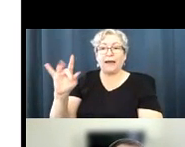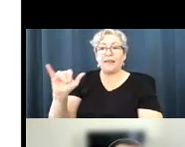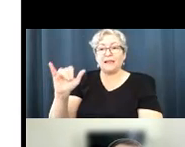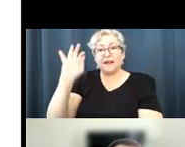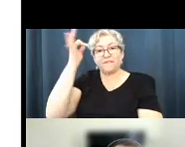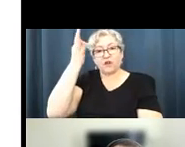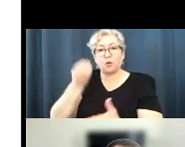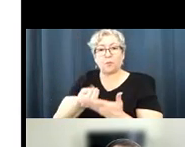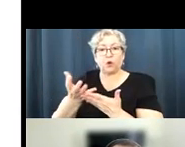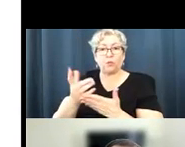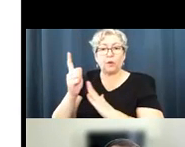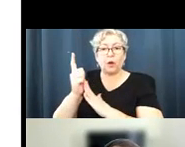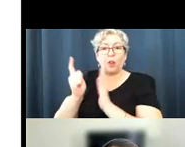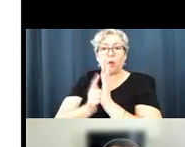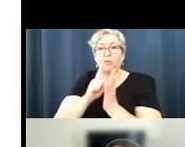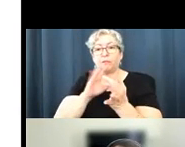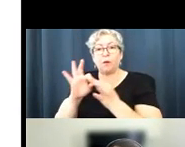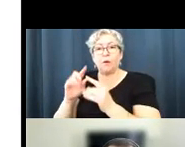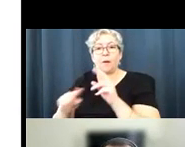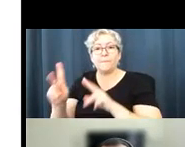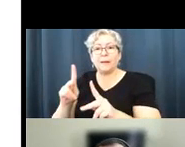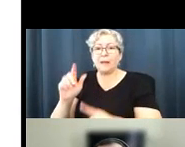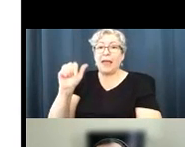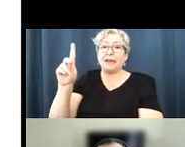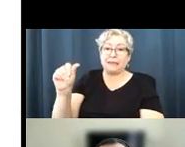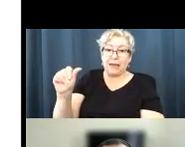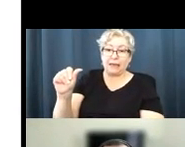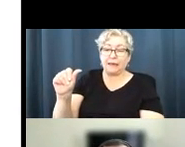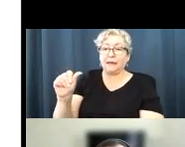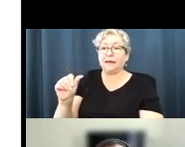sección 508, es una ley,